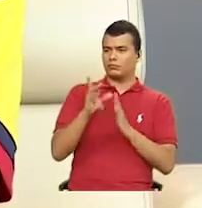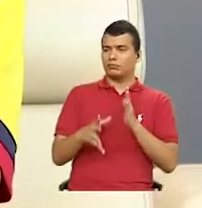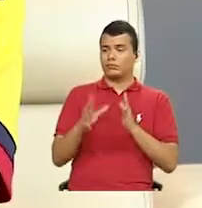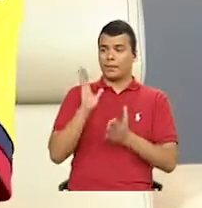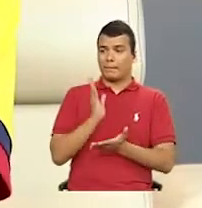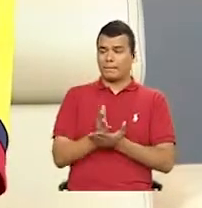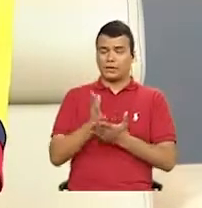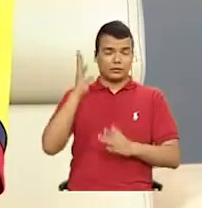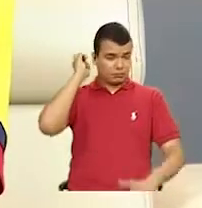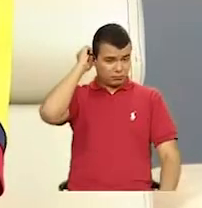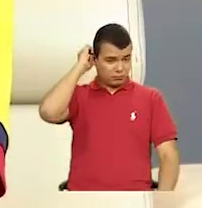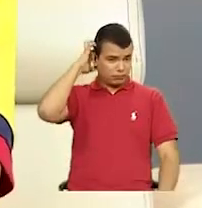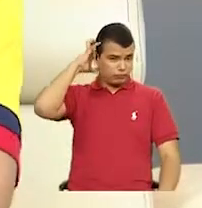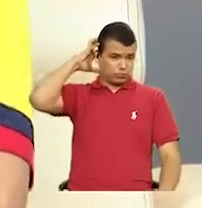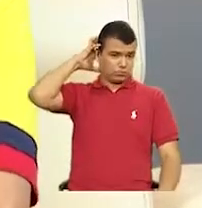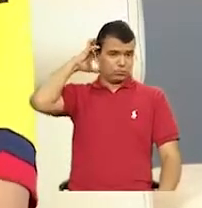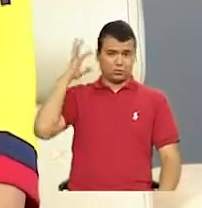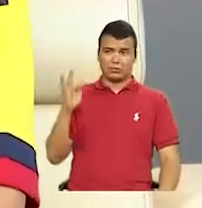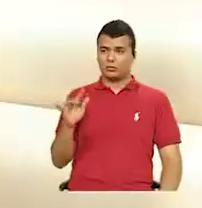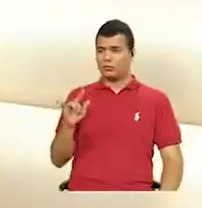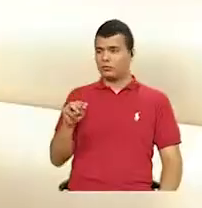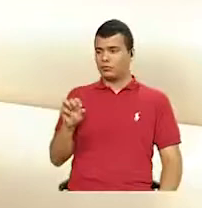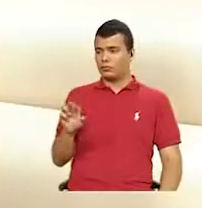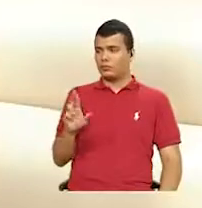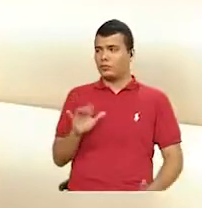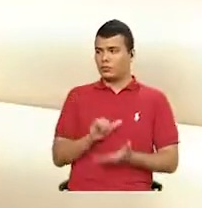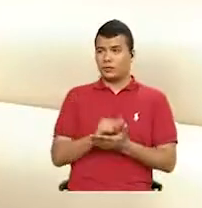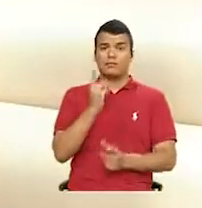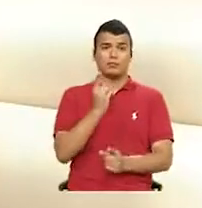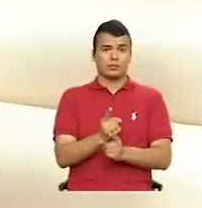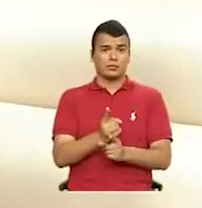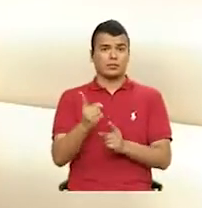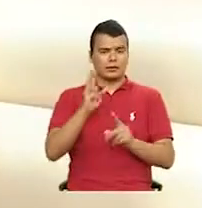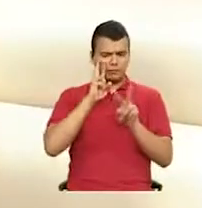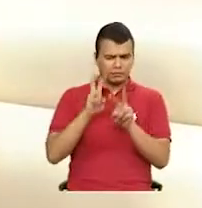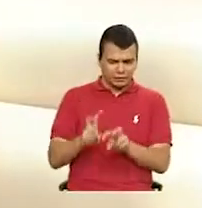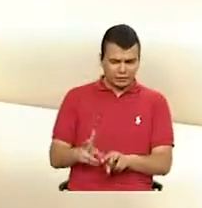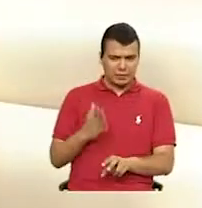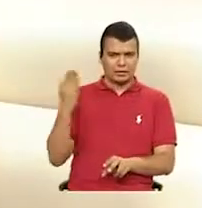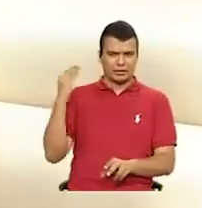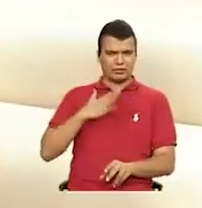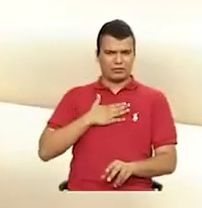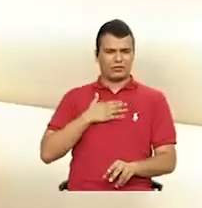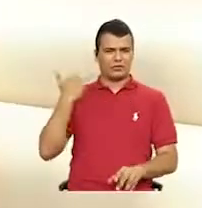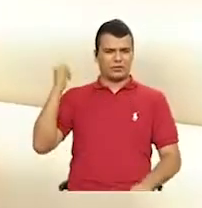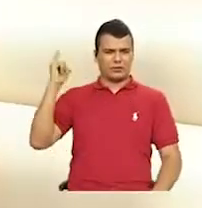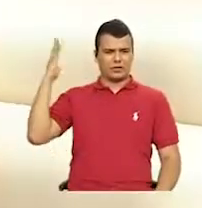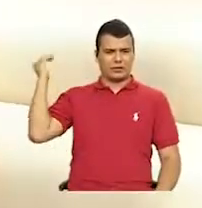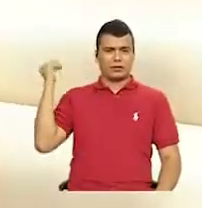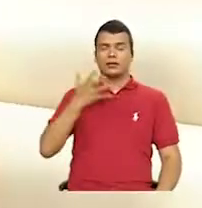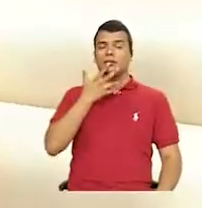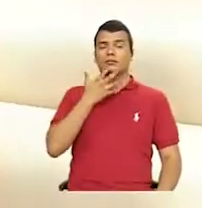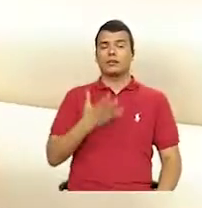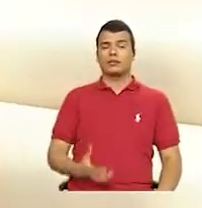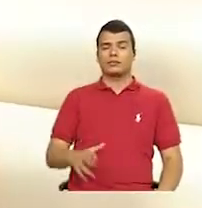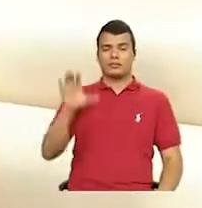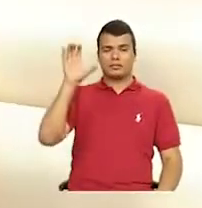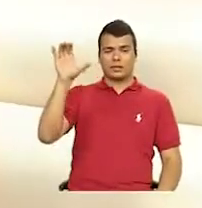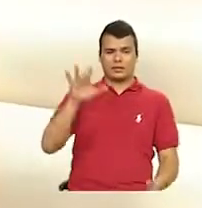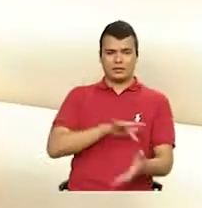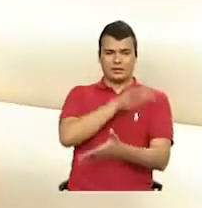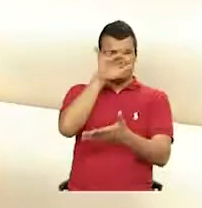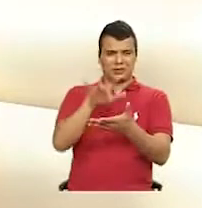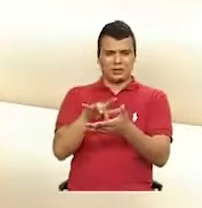tumores cerebrales. Así es, Mauro. Así es, Mauro. Ese es uno de los estudios que revisé, que se hizo, de hecho, en Israel. Y se hizo, pero